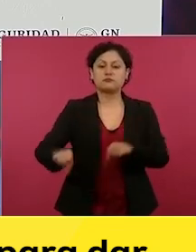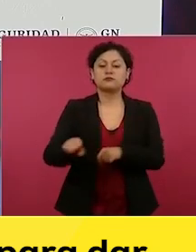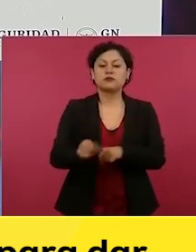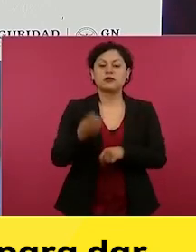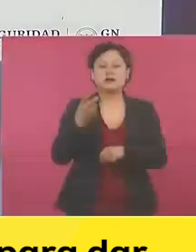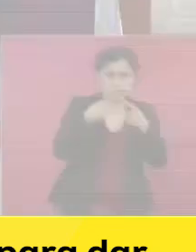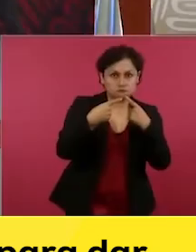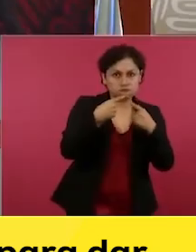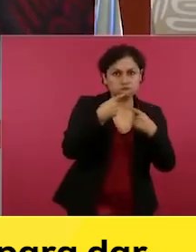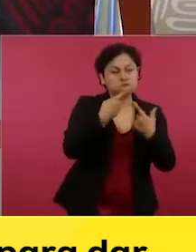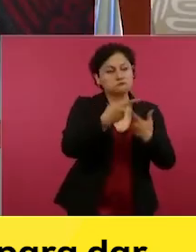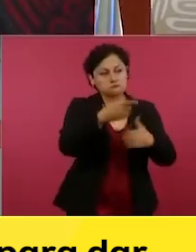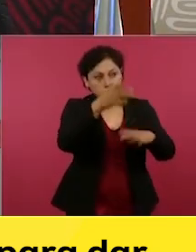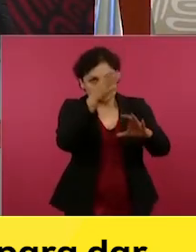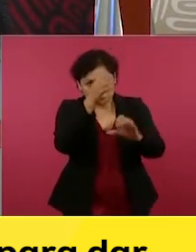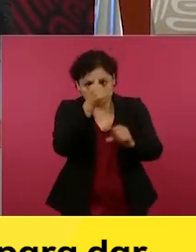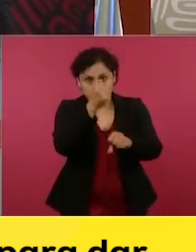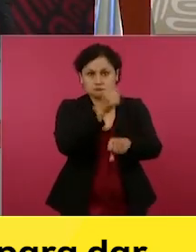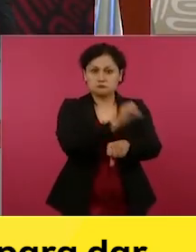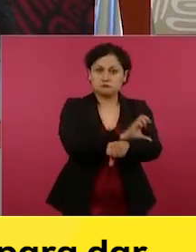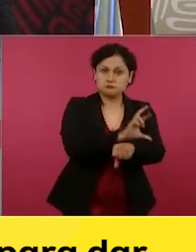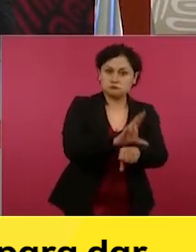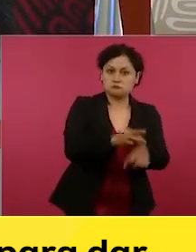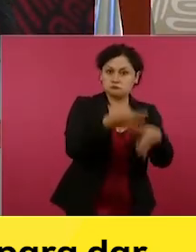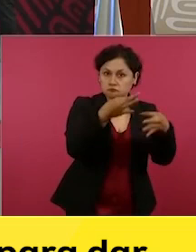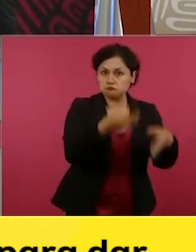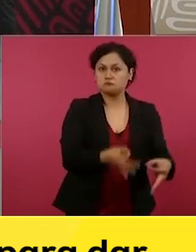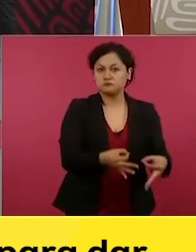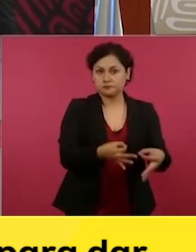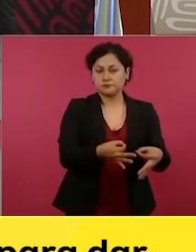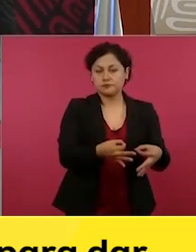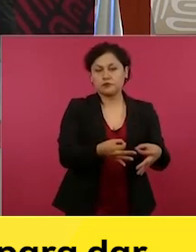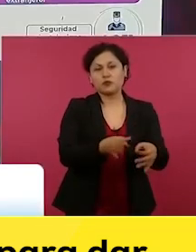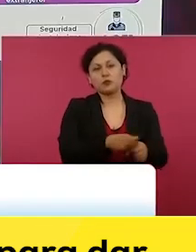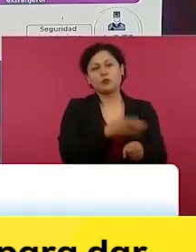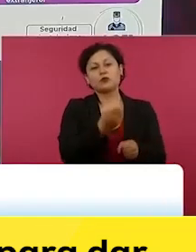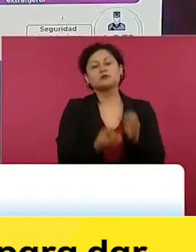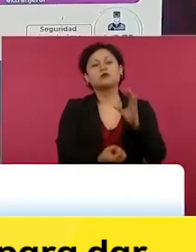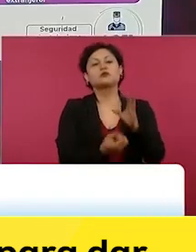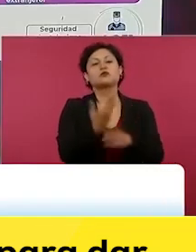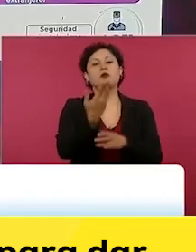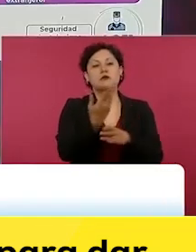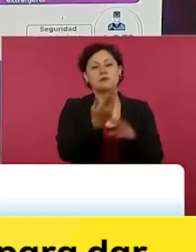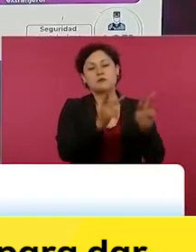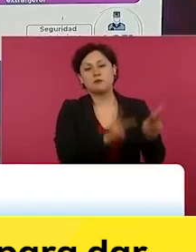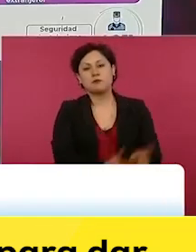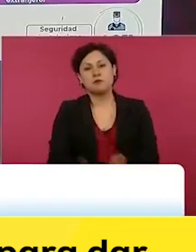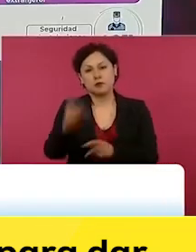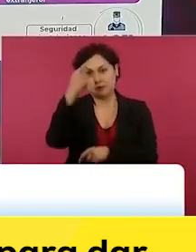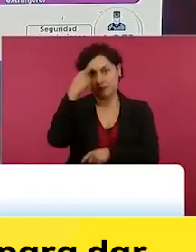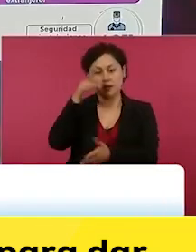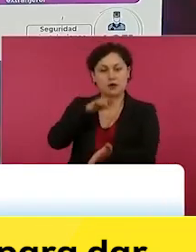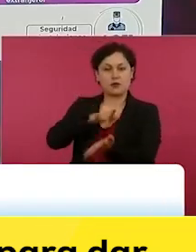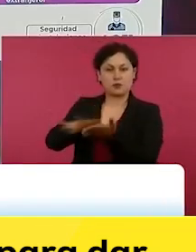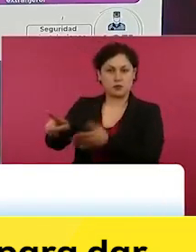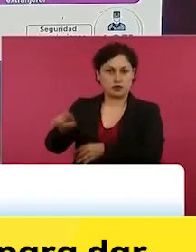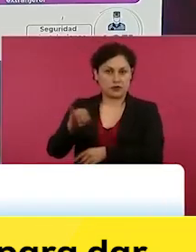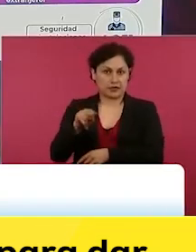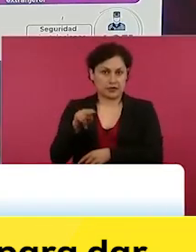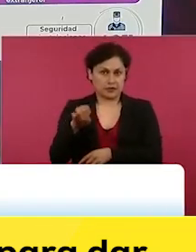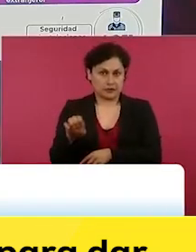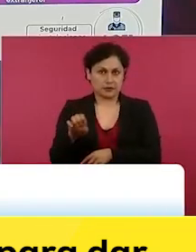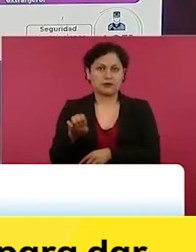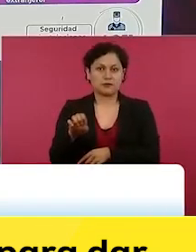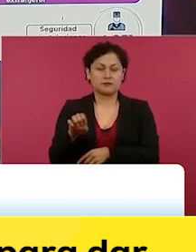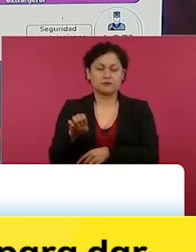y 4 funcionarios electorales ante el peligroso riesgo de la violencia política que se vive en México, en decenas de aspirantes asesinados